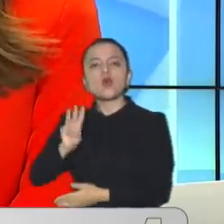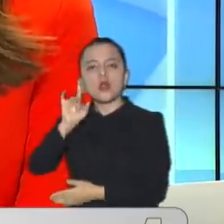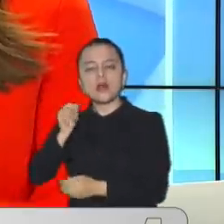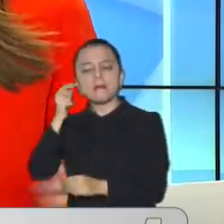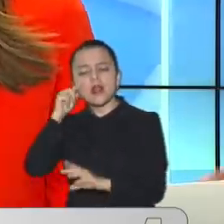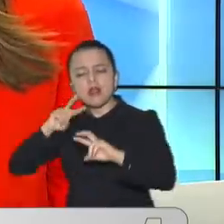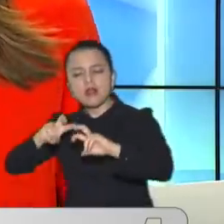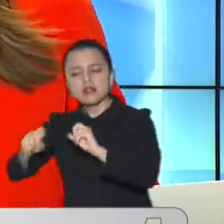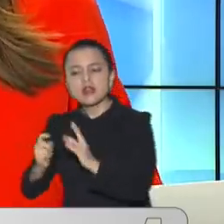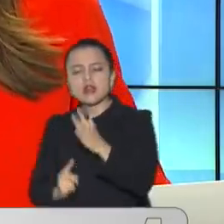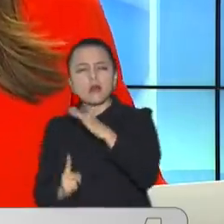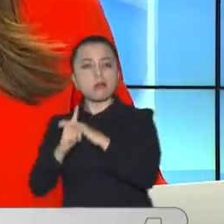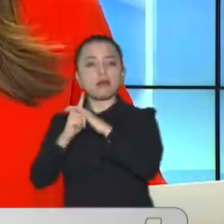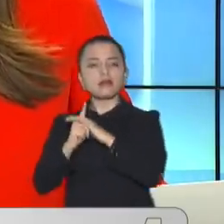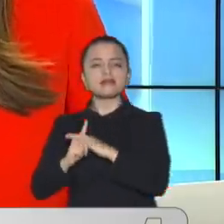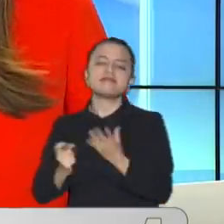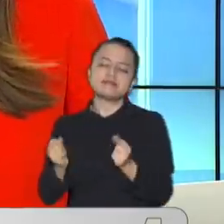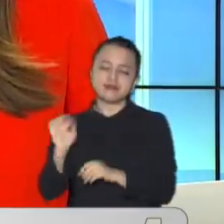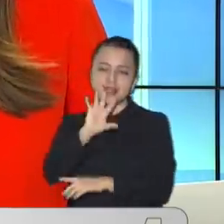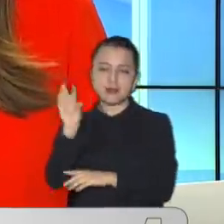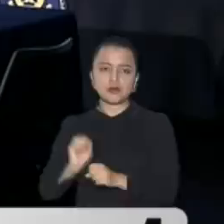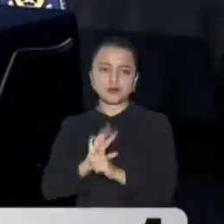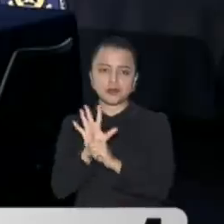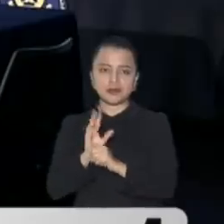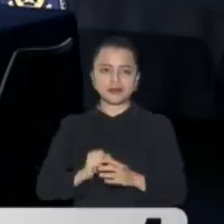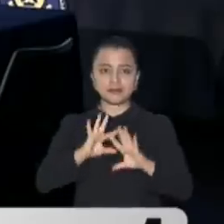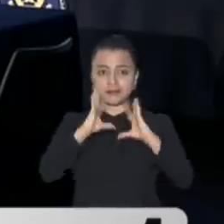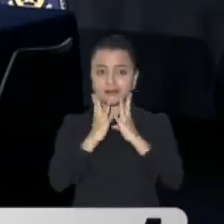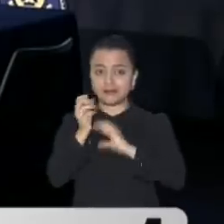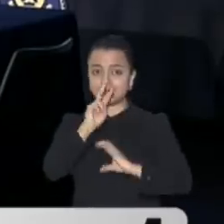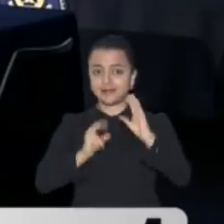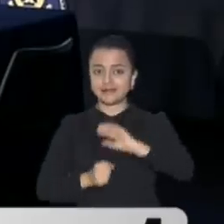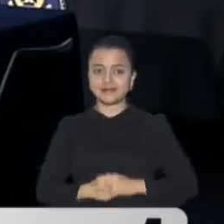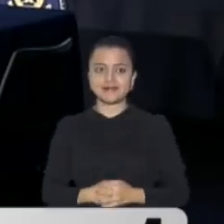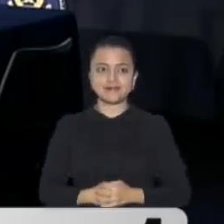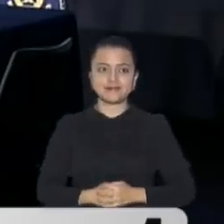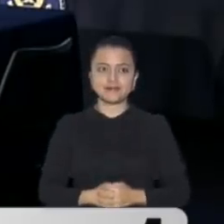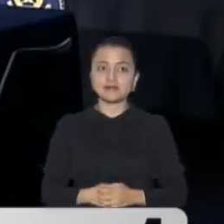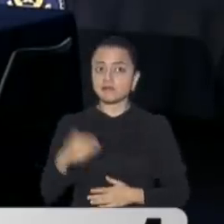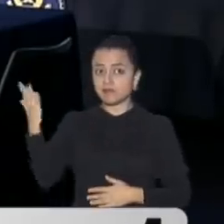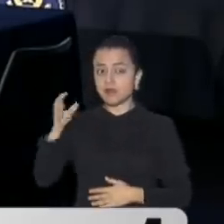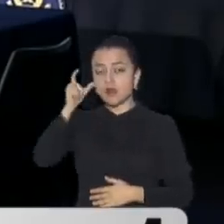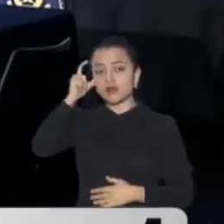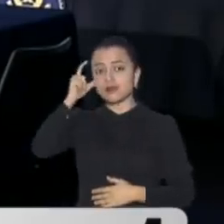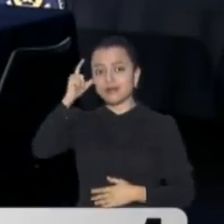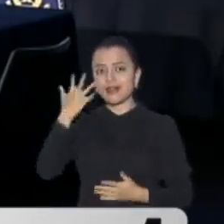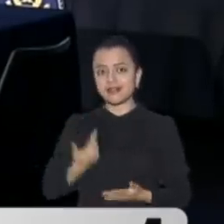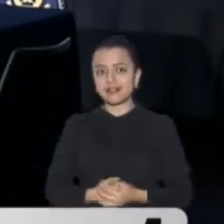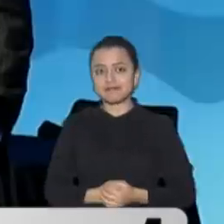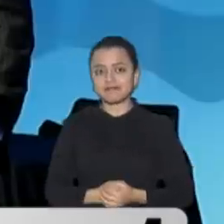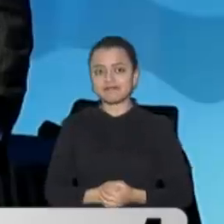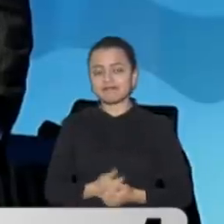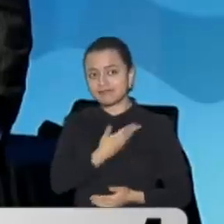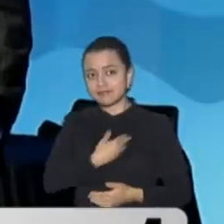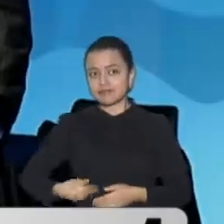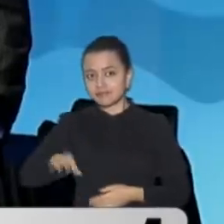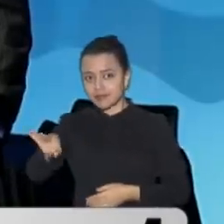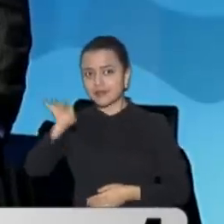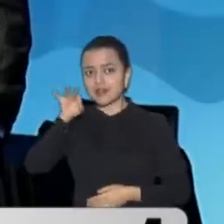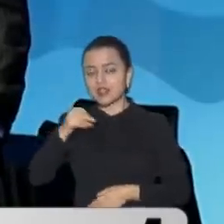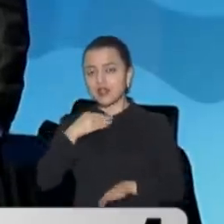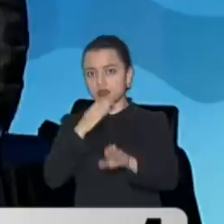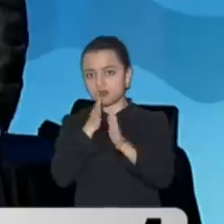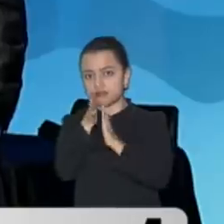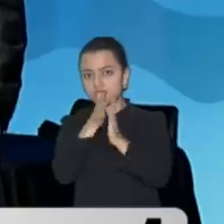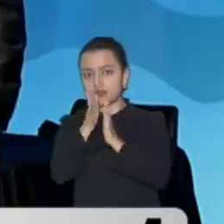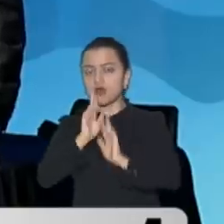Las noticias del mundo en Noticentro 1 CMI. El presidente electo de Estados Unidos, Joe Biden, emitió un